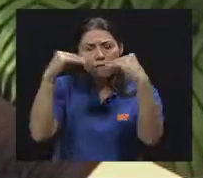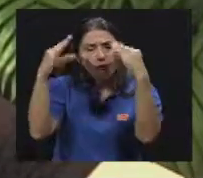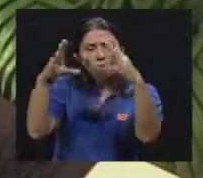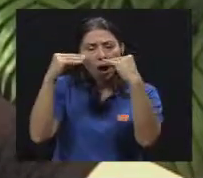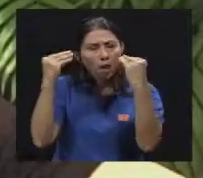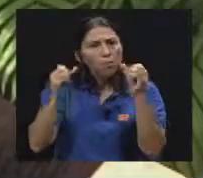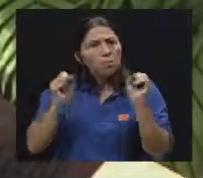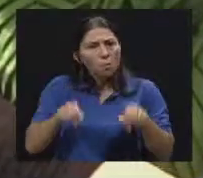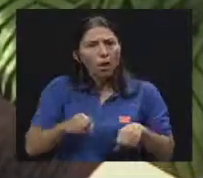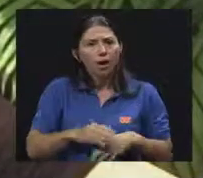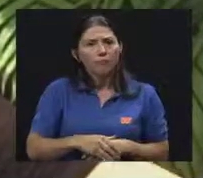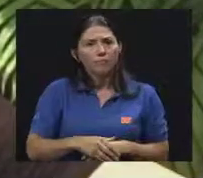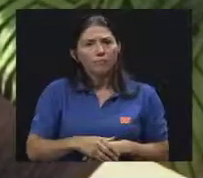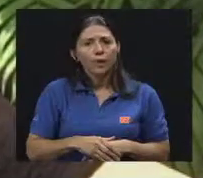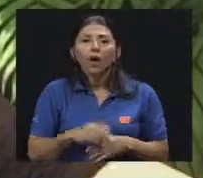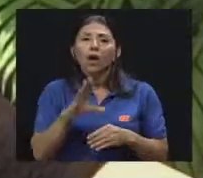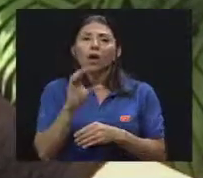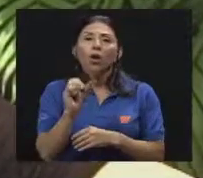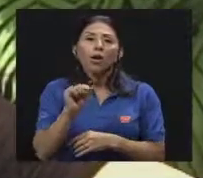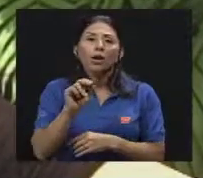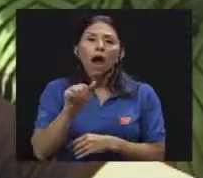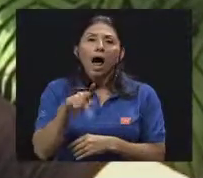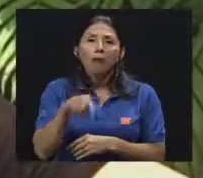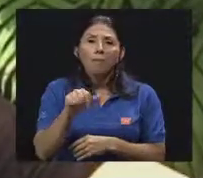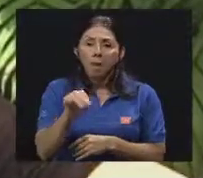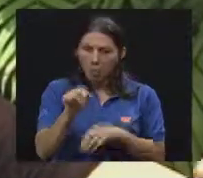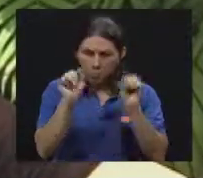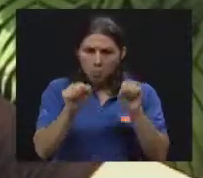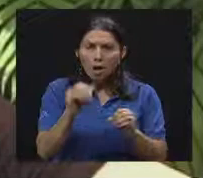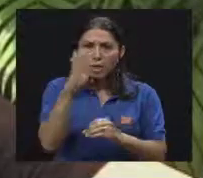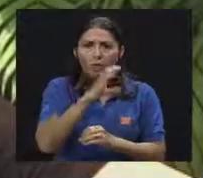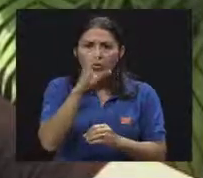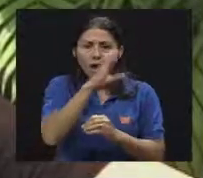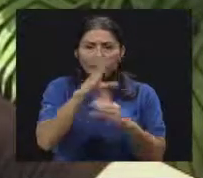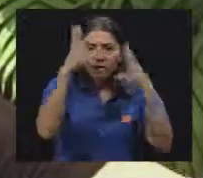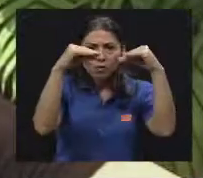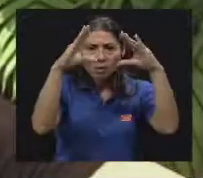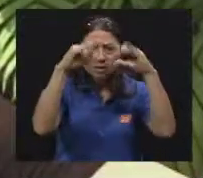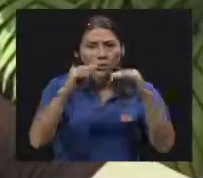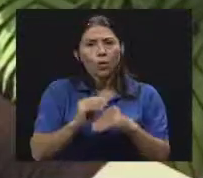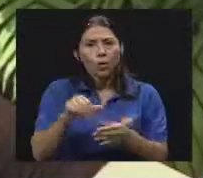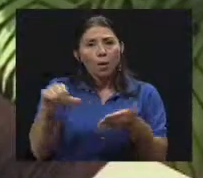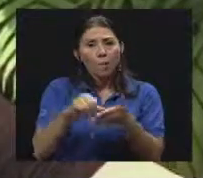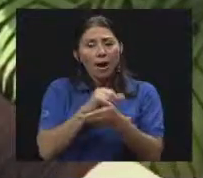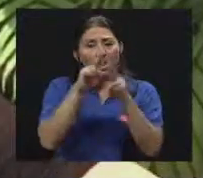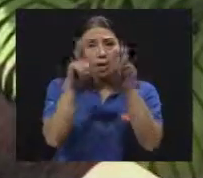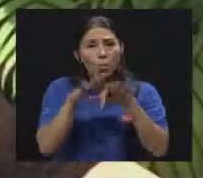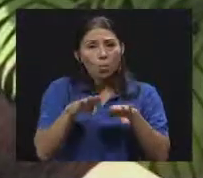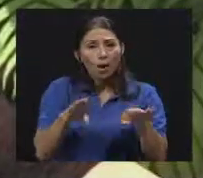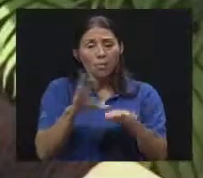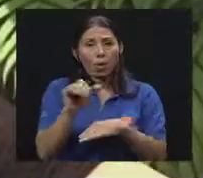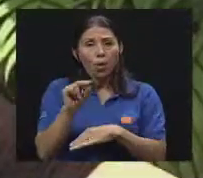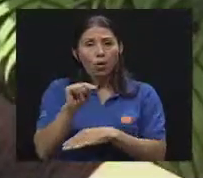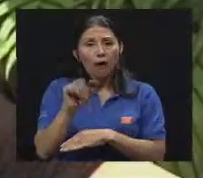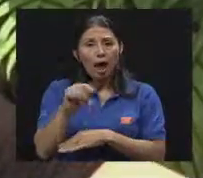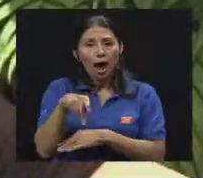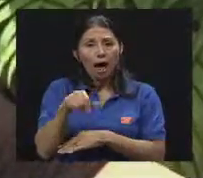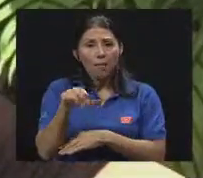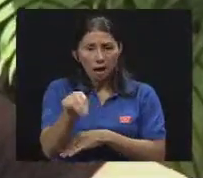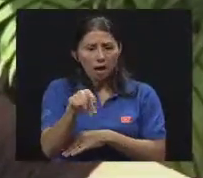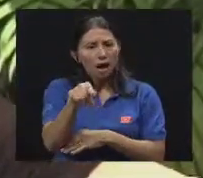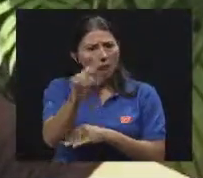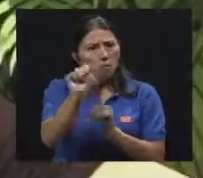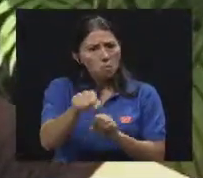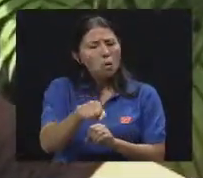Ya sea en el CONAPAN buscando información, en la página web del CONAPAN, ¿verdad? Se habla un poco, ahí pueden